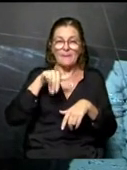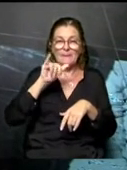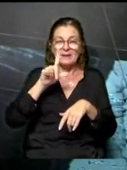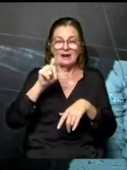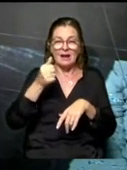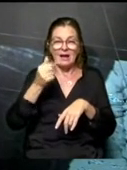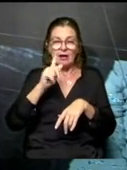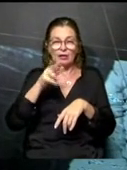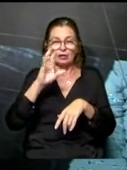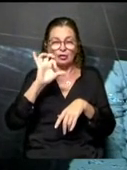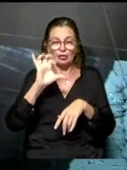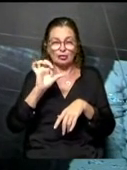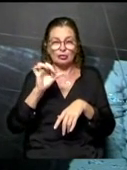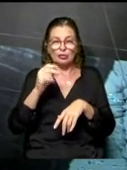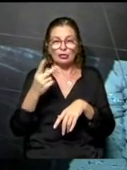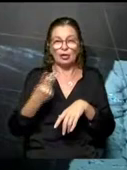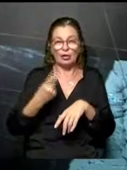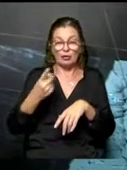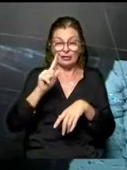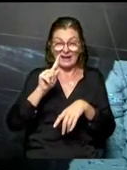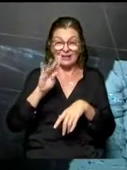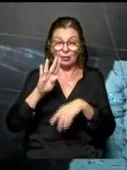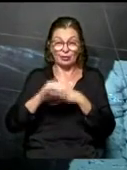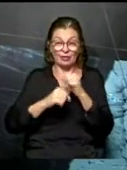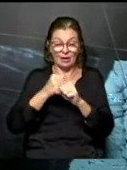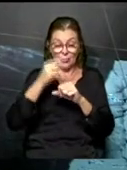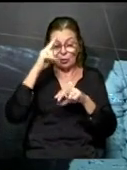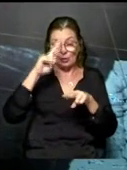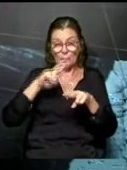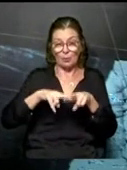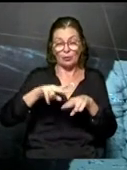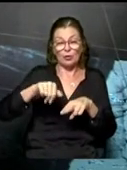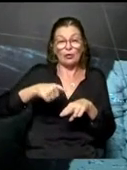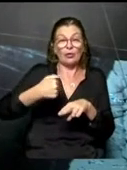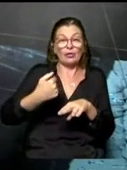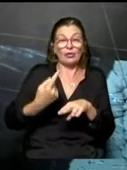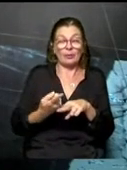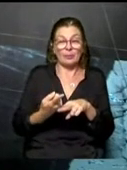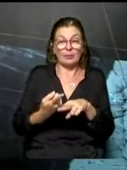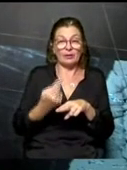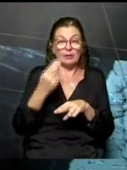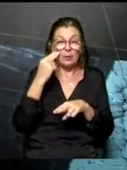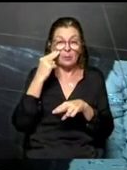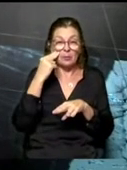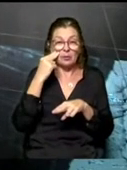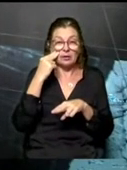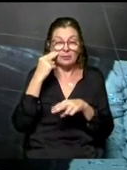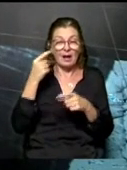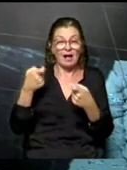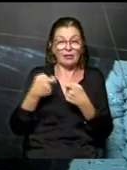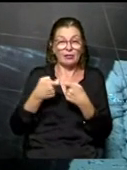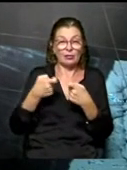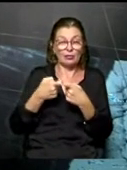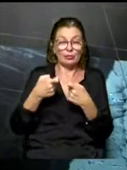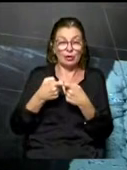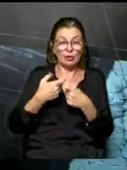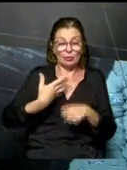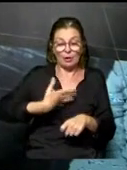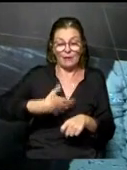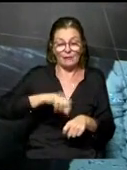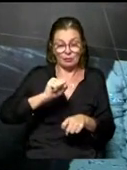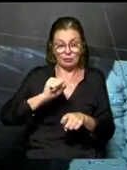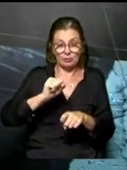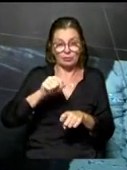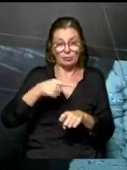que al igual que Ángel, tenía 14 años cuando murió después de un problema asociado a un aborto. Uh-huh. Todos